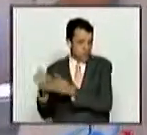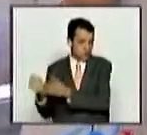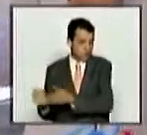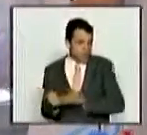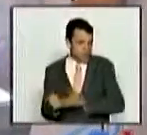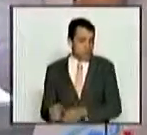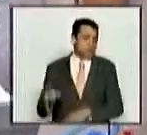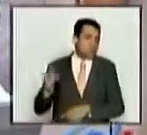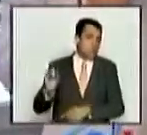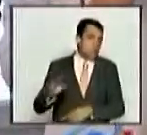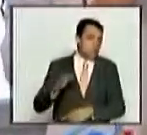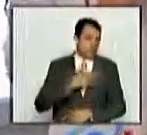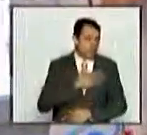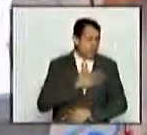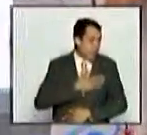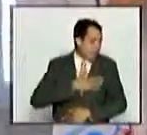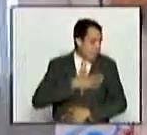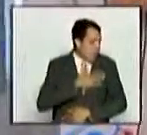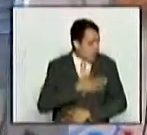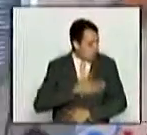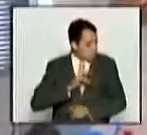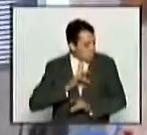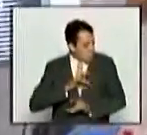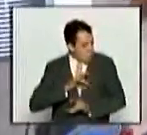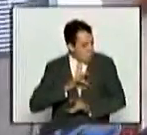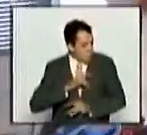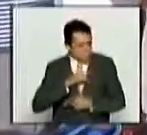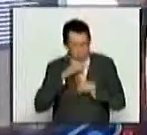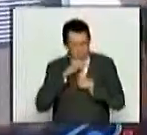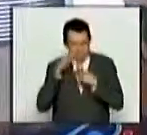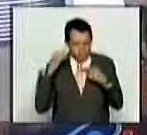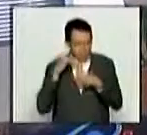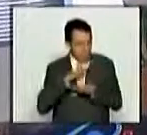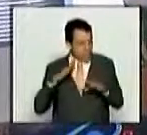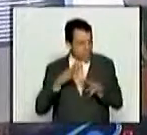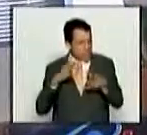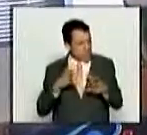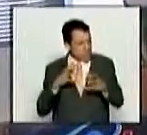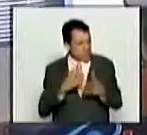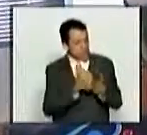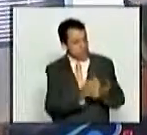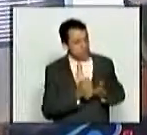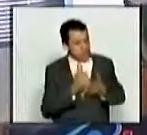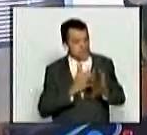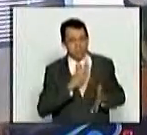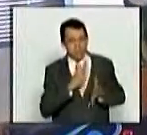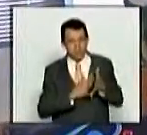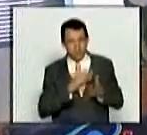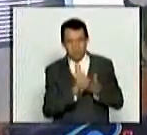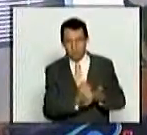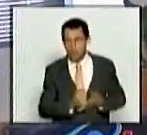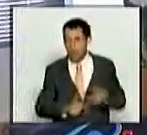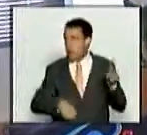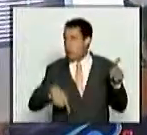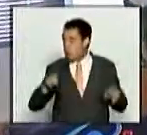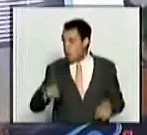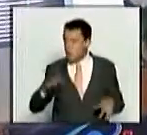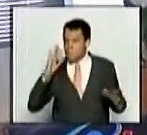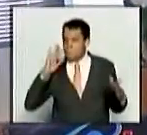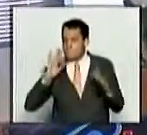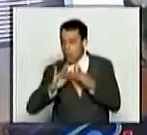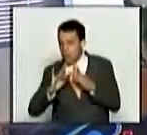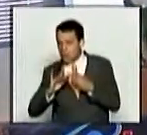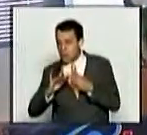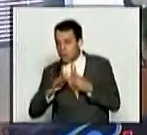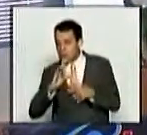terapias porque ya han sido manejados de muchas maneras, entonces uno les ofrece pues este tipo de terapias, pero